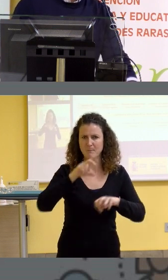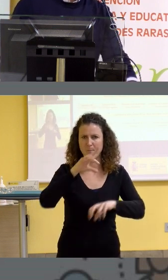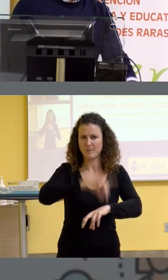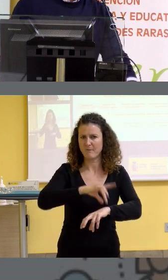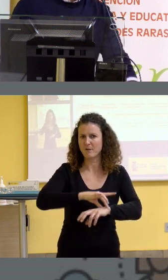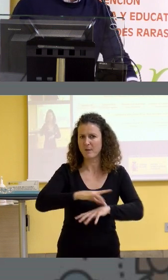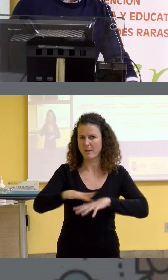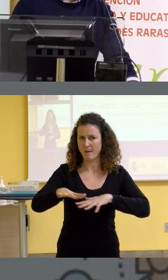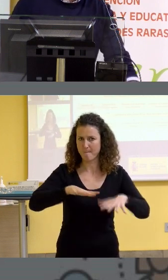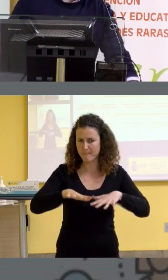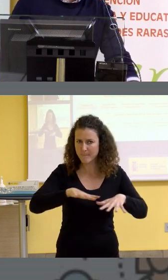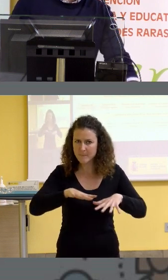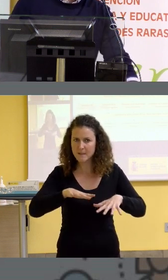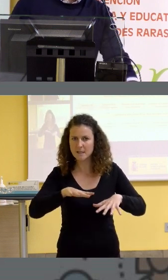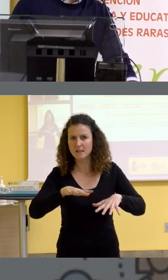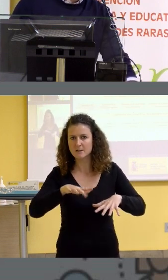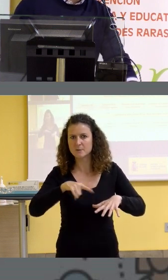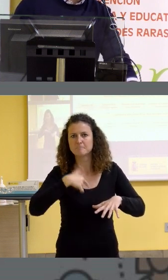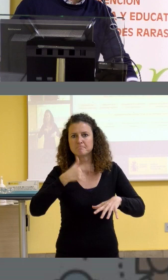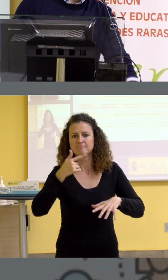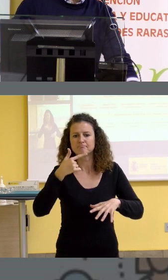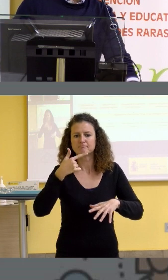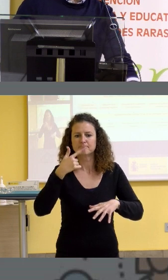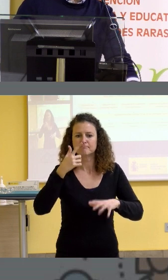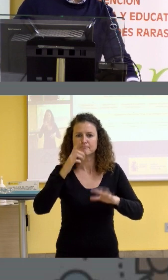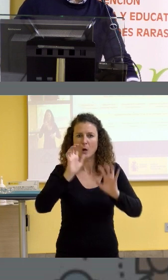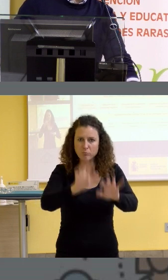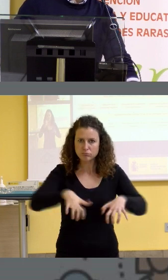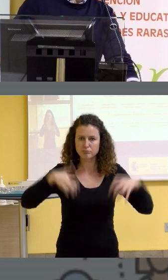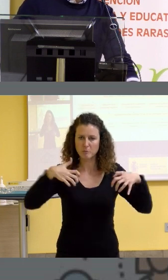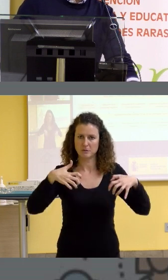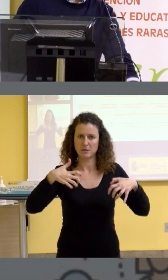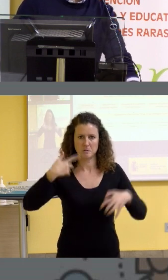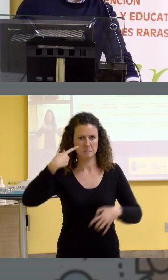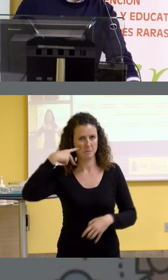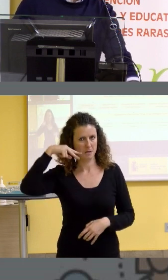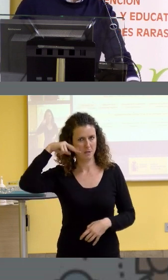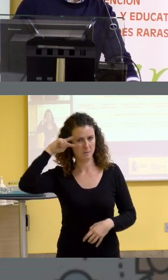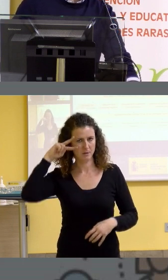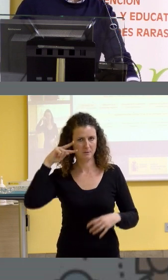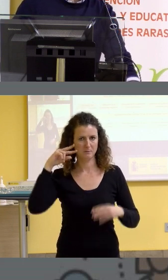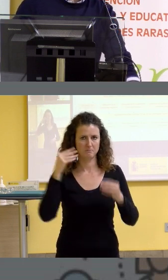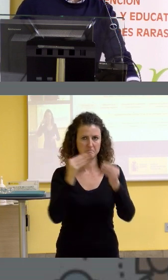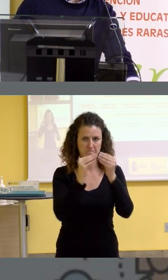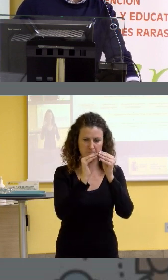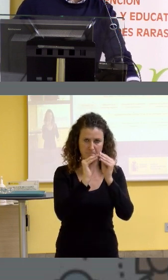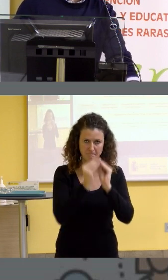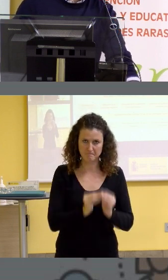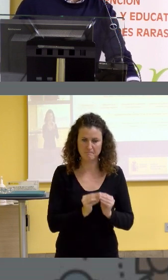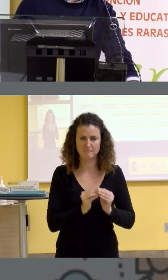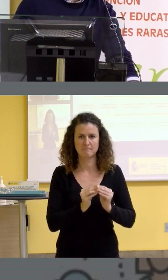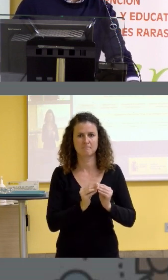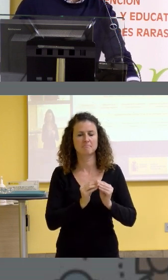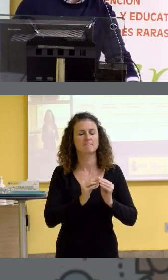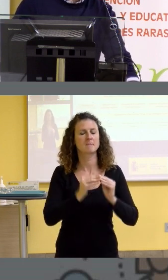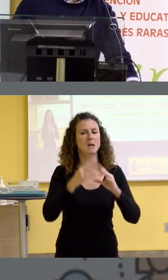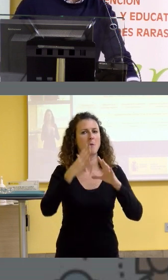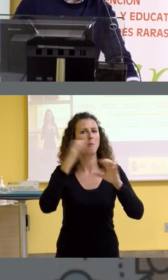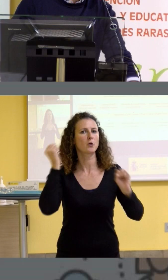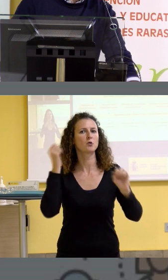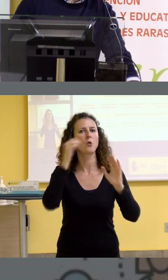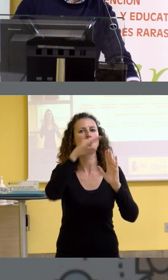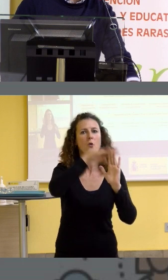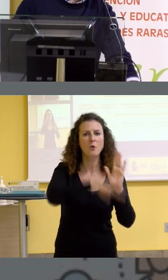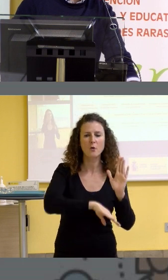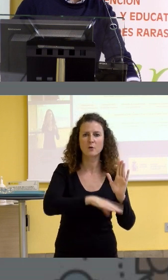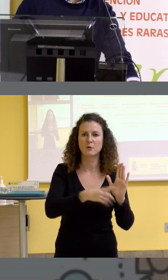Parkinson, pues un comité de expertos elaboró el protocolo dedicado a